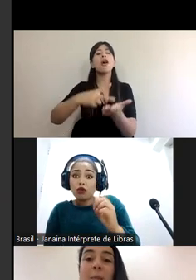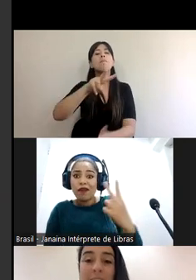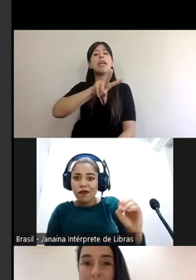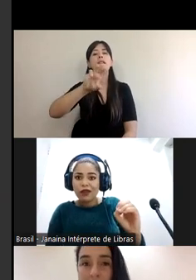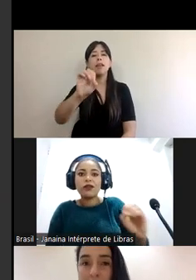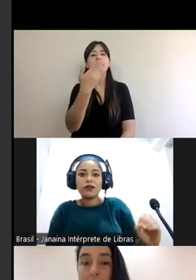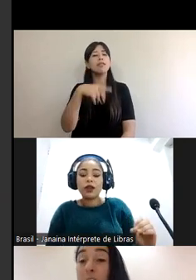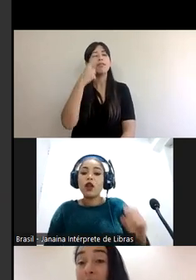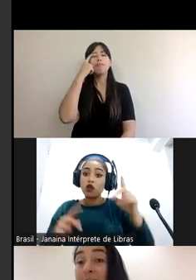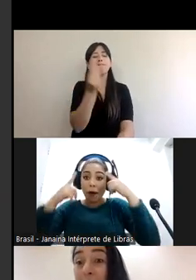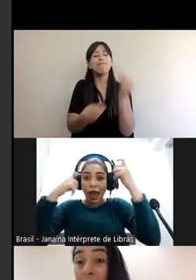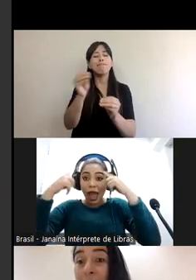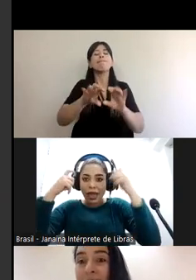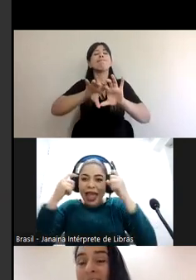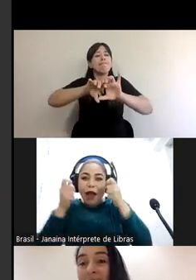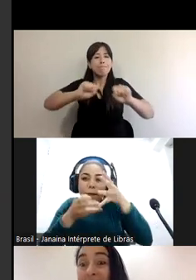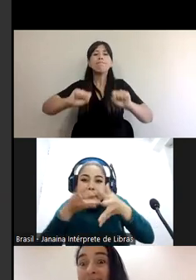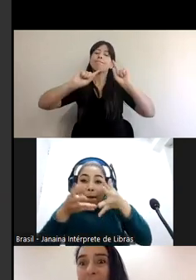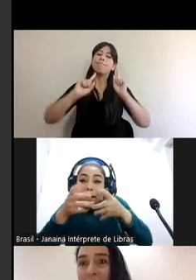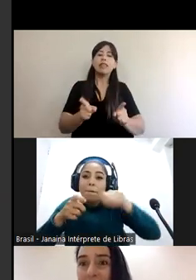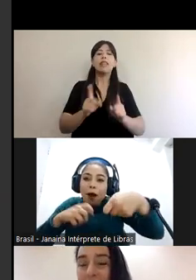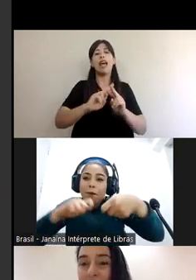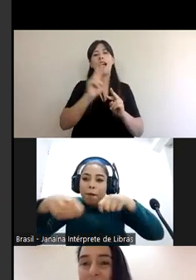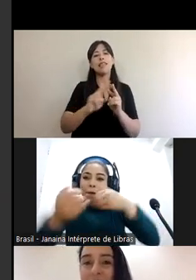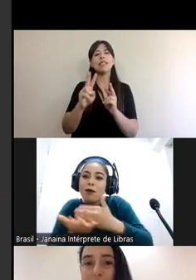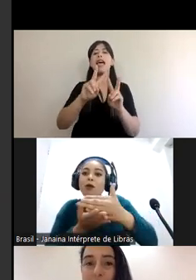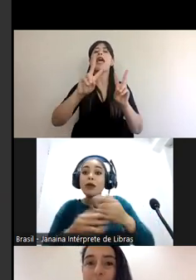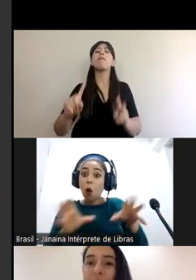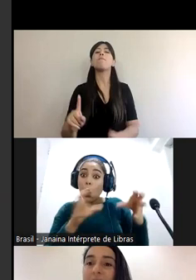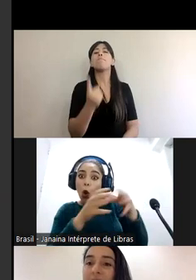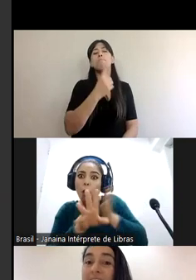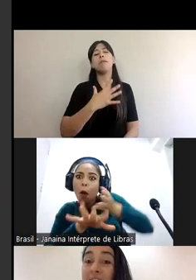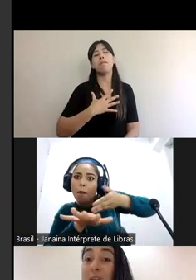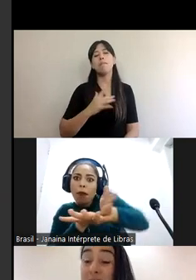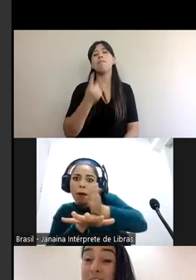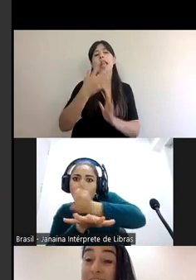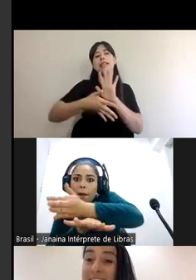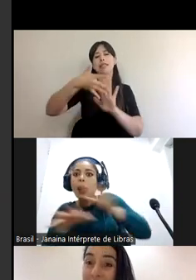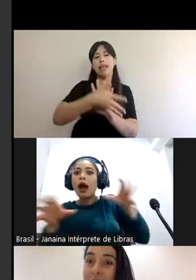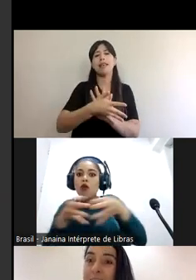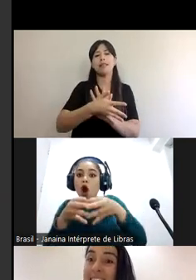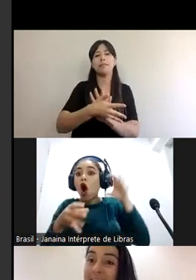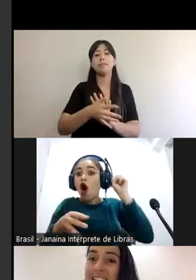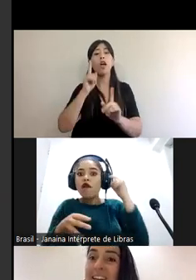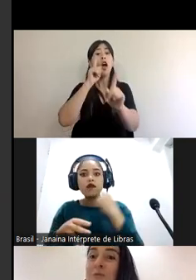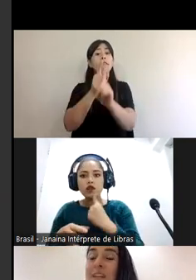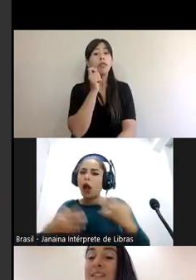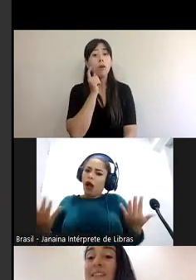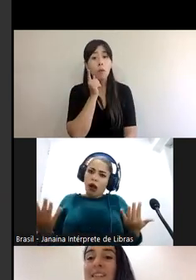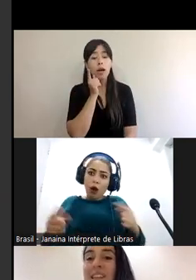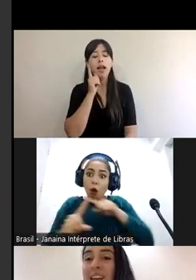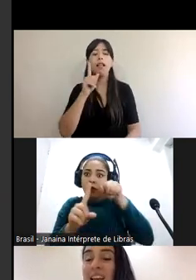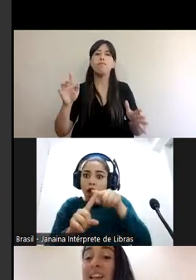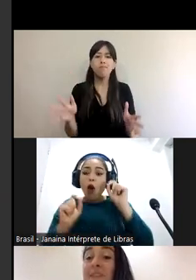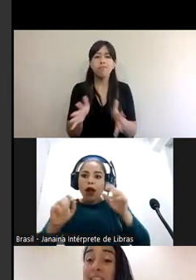mis primeras señas, con este equipo interdisciplinario entre oyentes y sordos. Y el objetivo era, claro, fomentar la lengua de